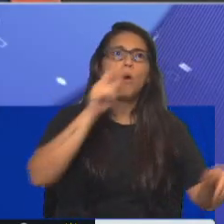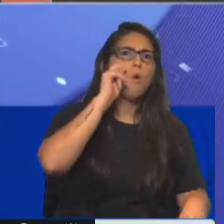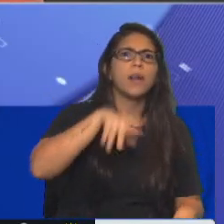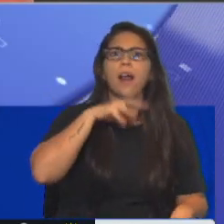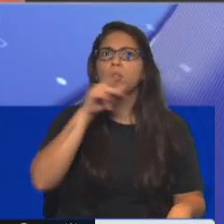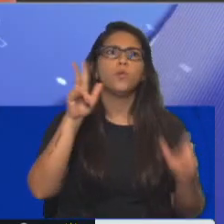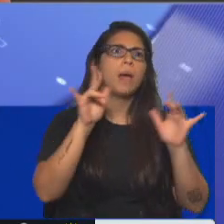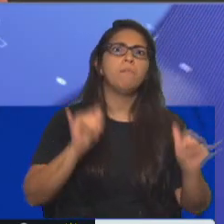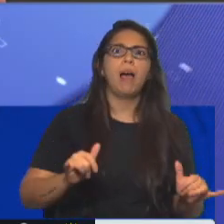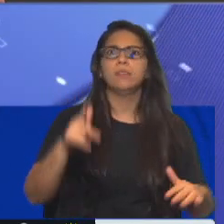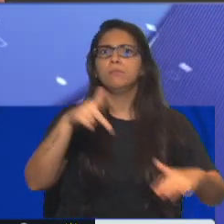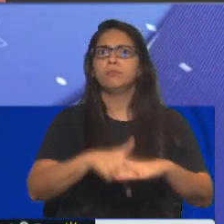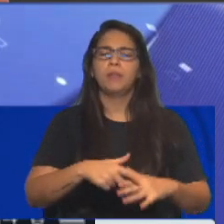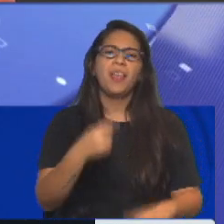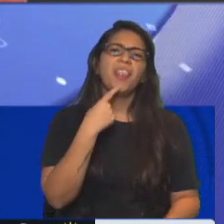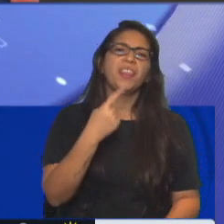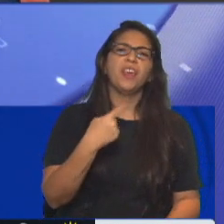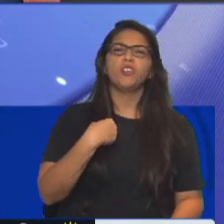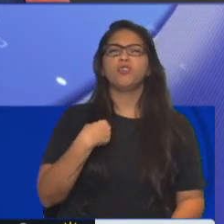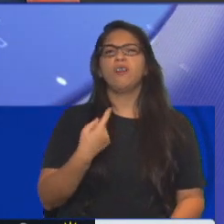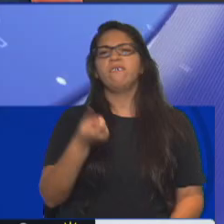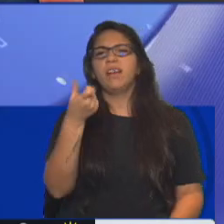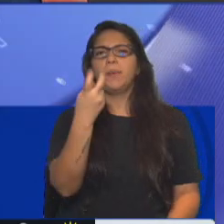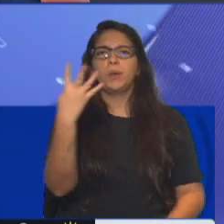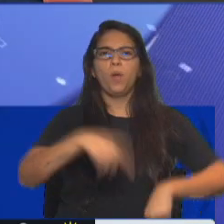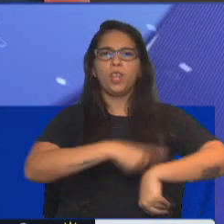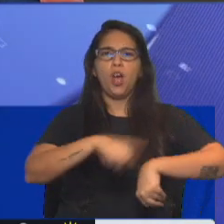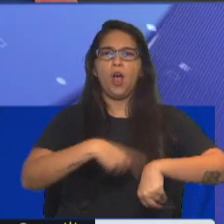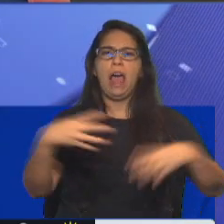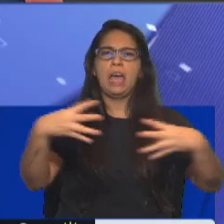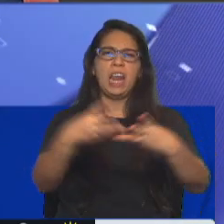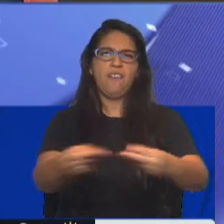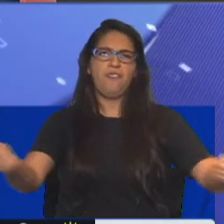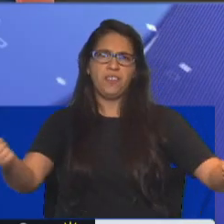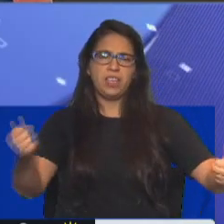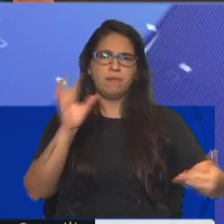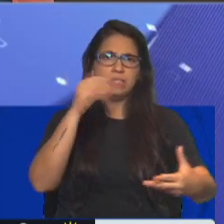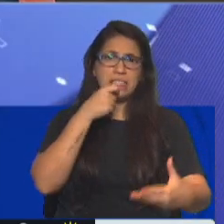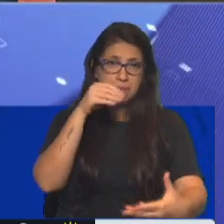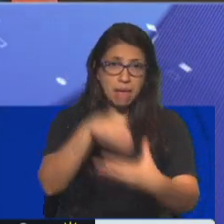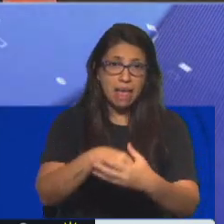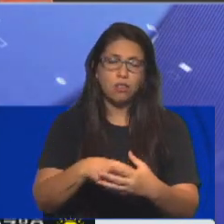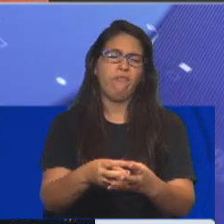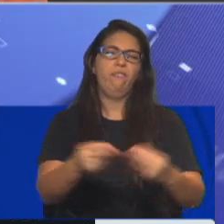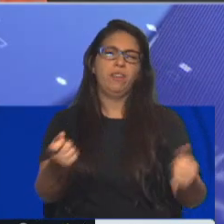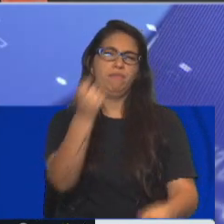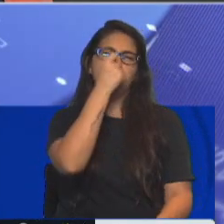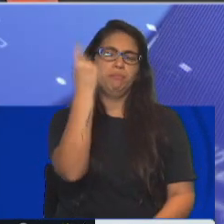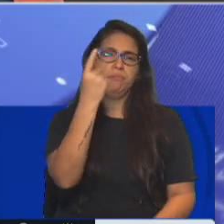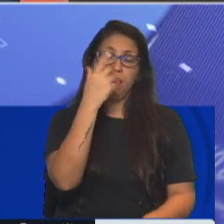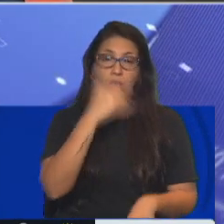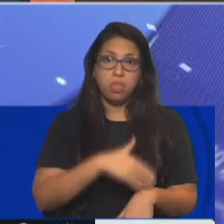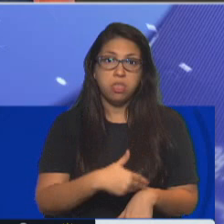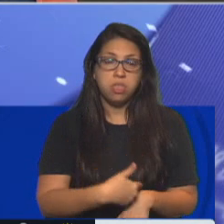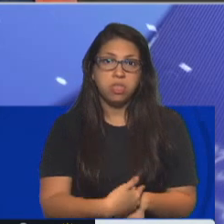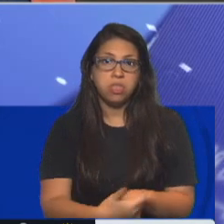Recordemos que es un Trump que había dicho que en 24 horas terminaba con esta guerra. Si bien hay que decir que ha logrado bastante más de lo que se había hecho